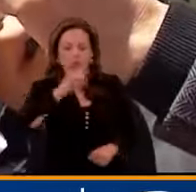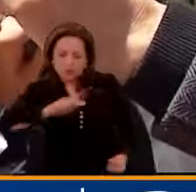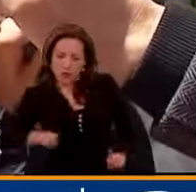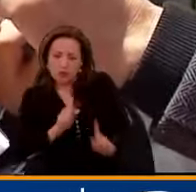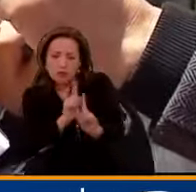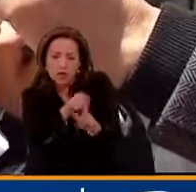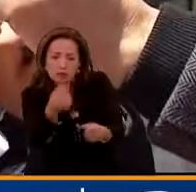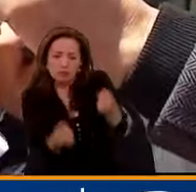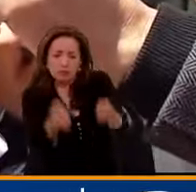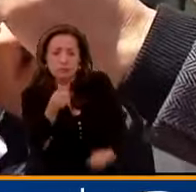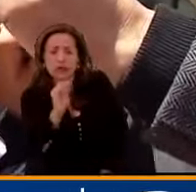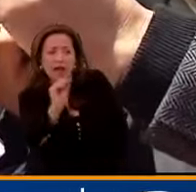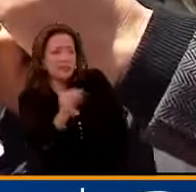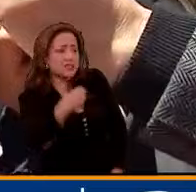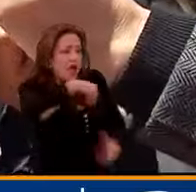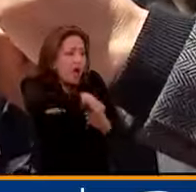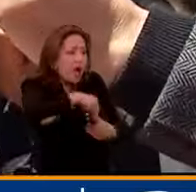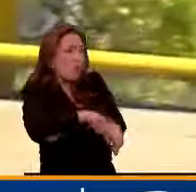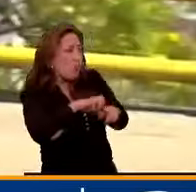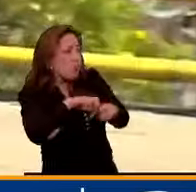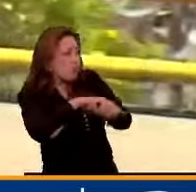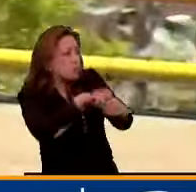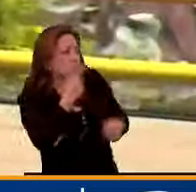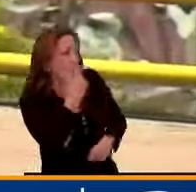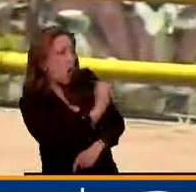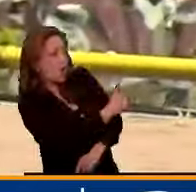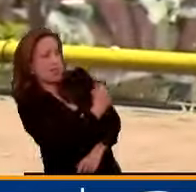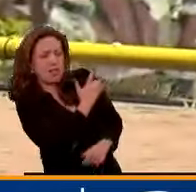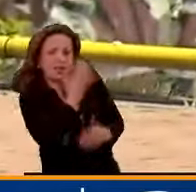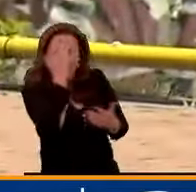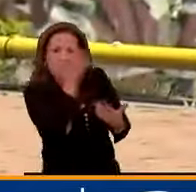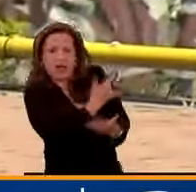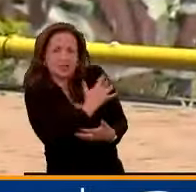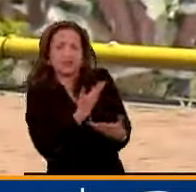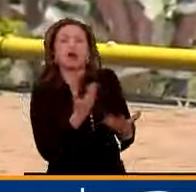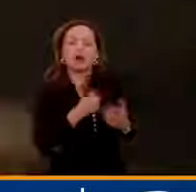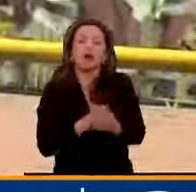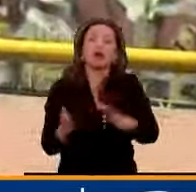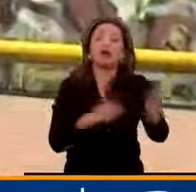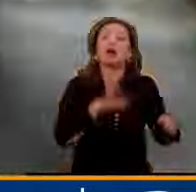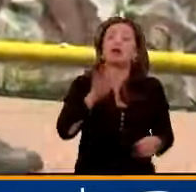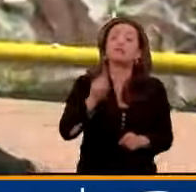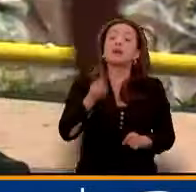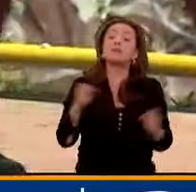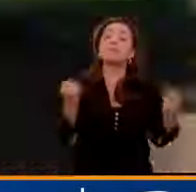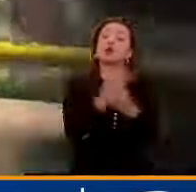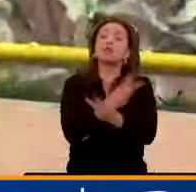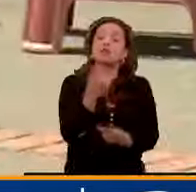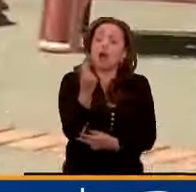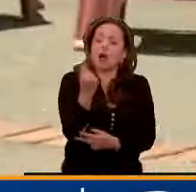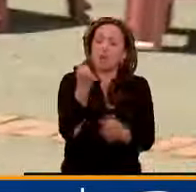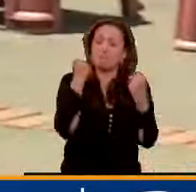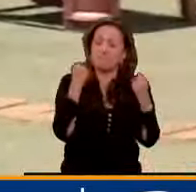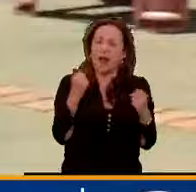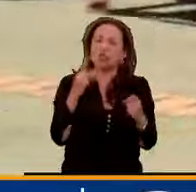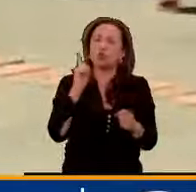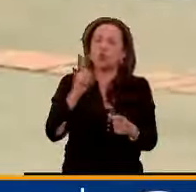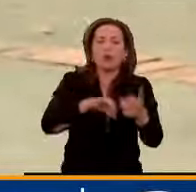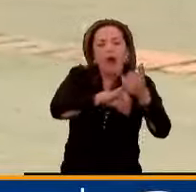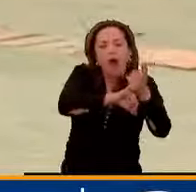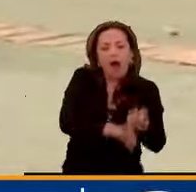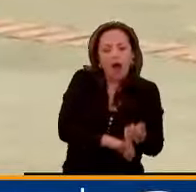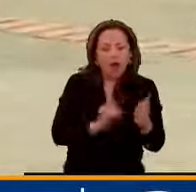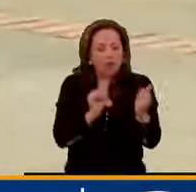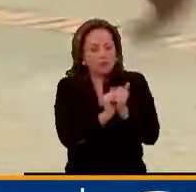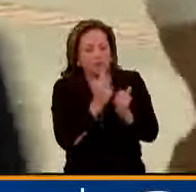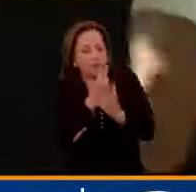si fue dentro de un bus la situación de acoso. La violencia económica que se da principalmente por la dependencia de la pareja